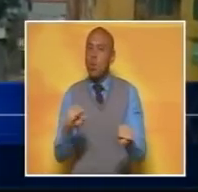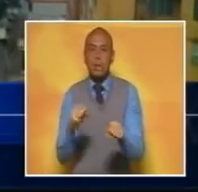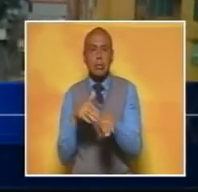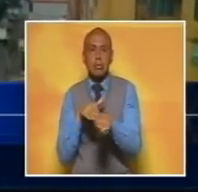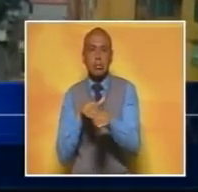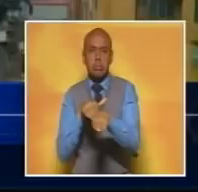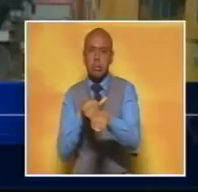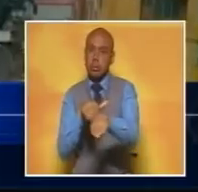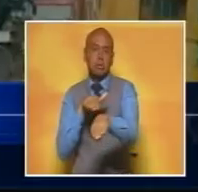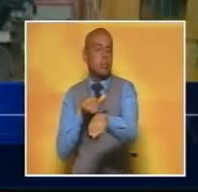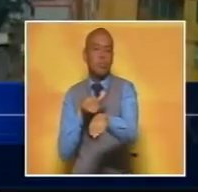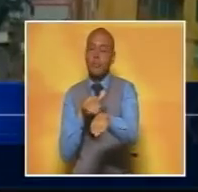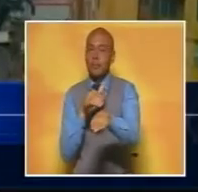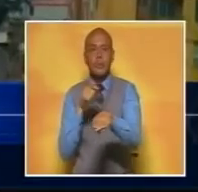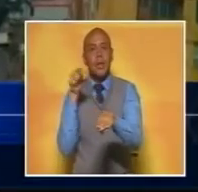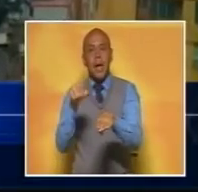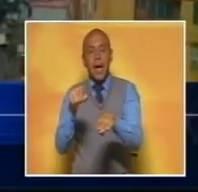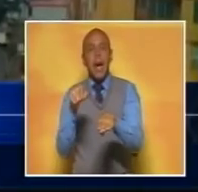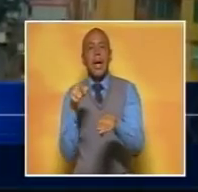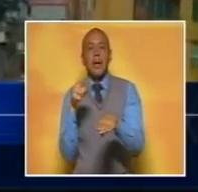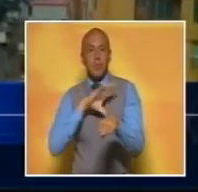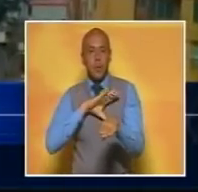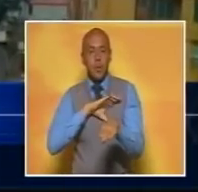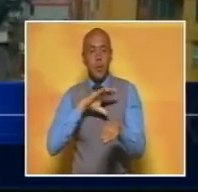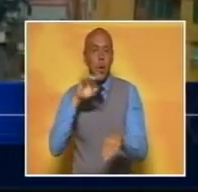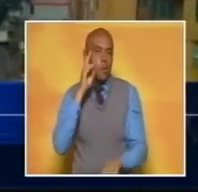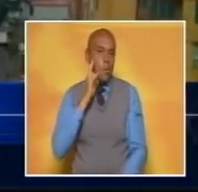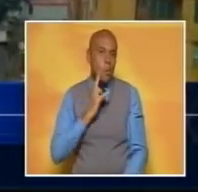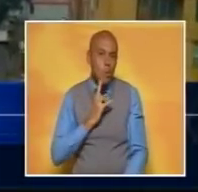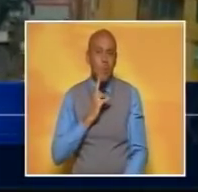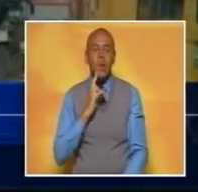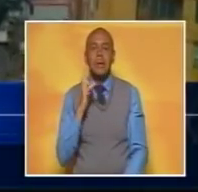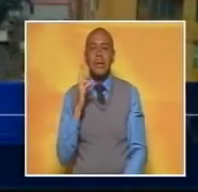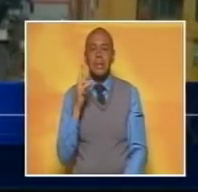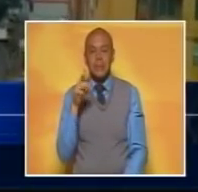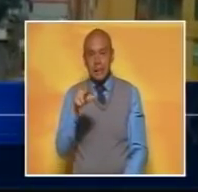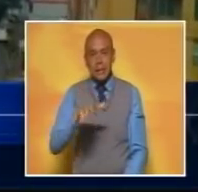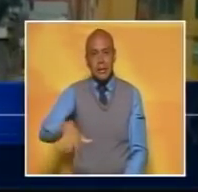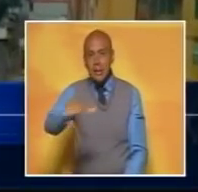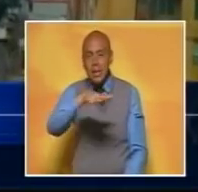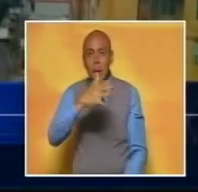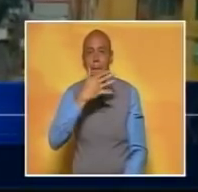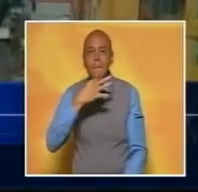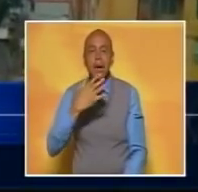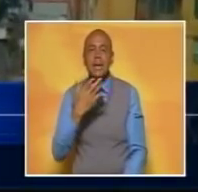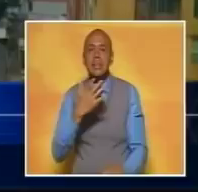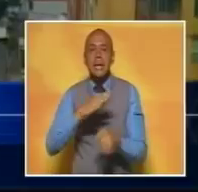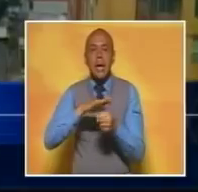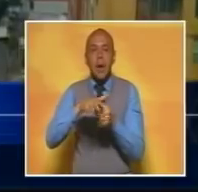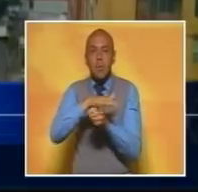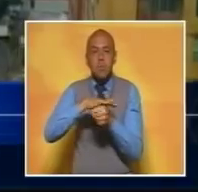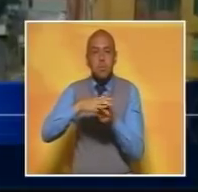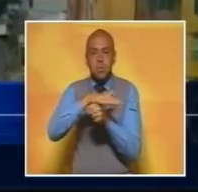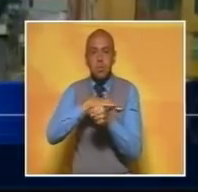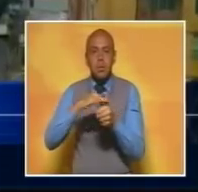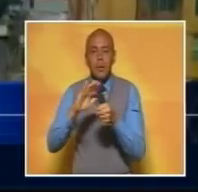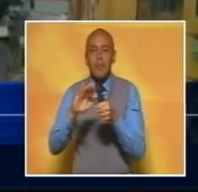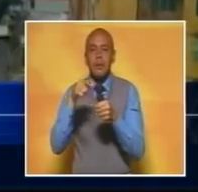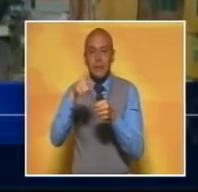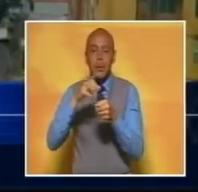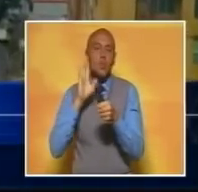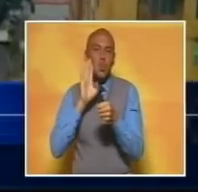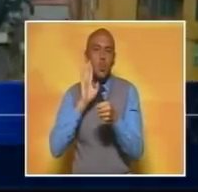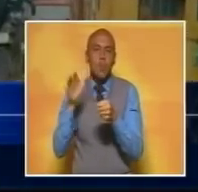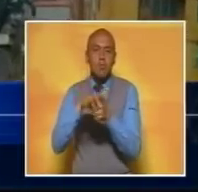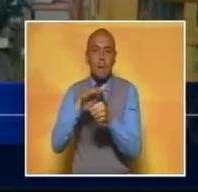Guayana aseguran que esto se debe a que el sistema de drenaje se encuentra colapsado y por la falta de mantenimiento. También se pudo conocer